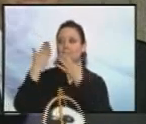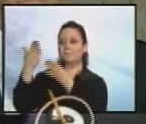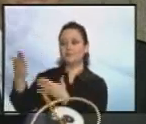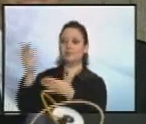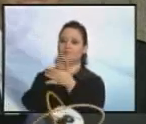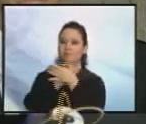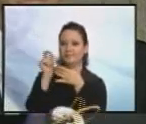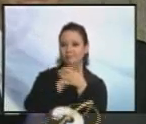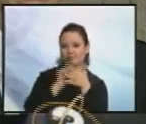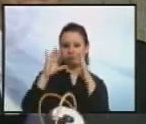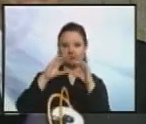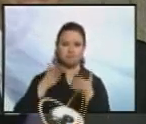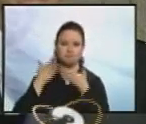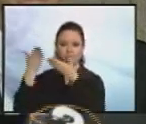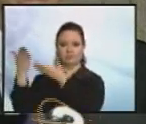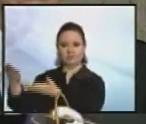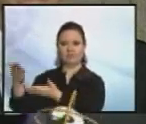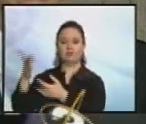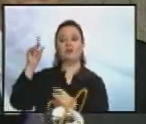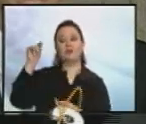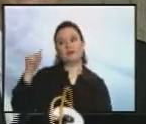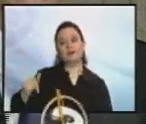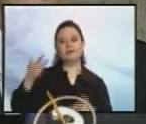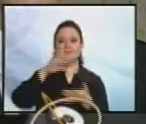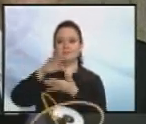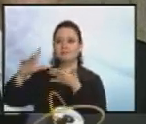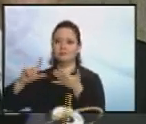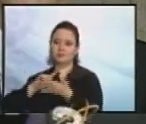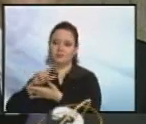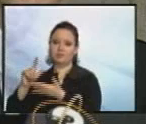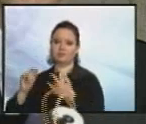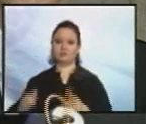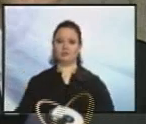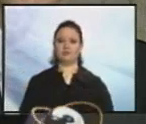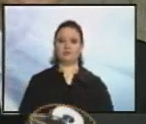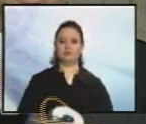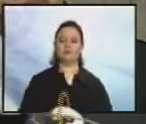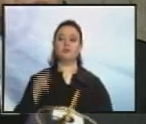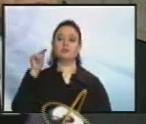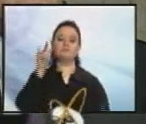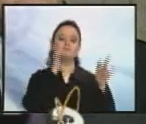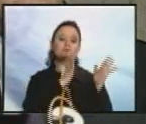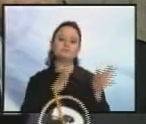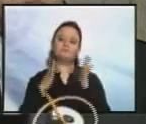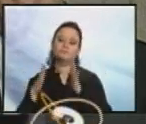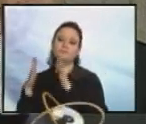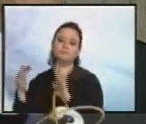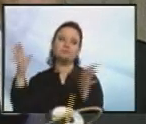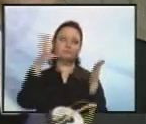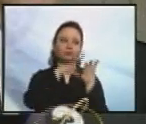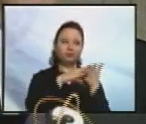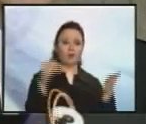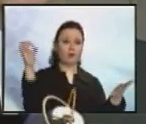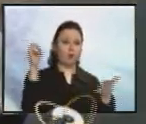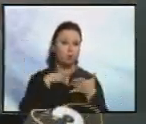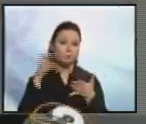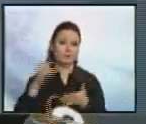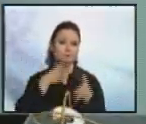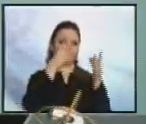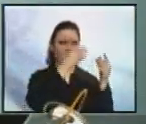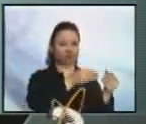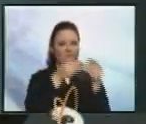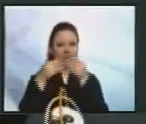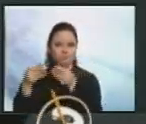escrito en esta sede parlamentaria. Se ha ordenado que copias de dicho documento